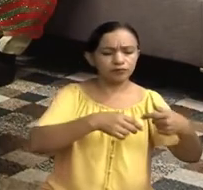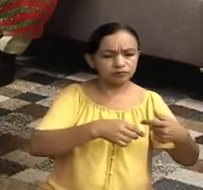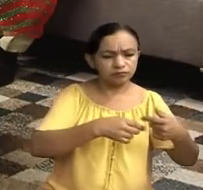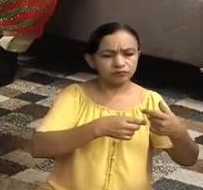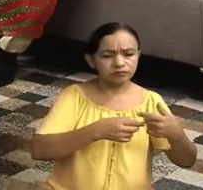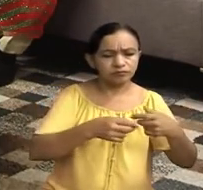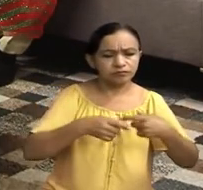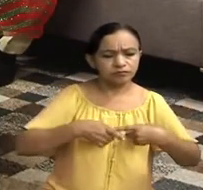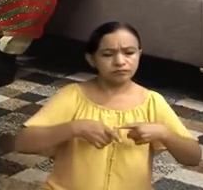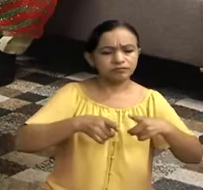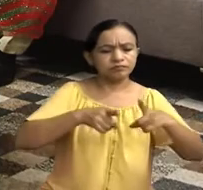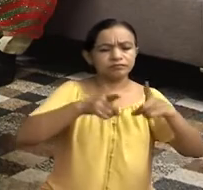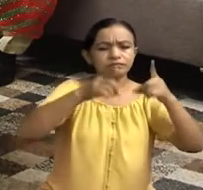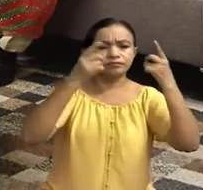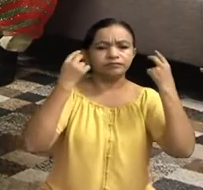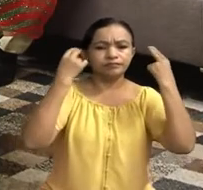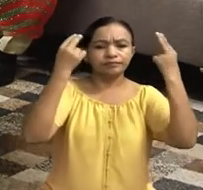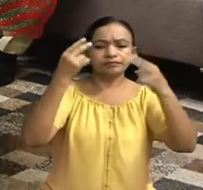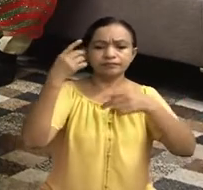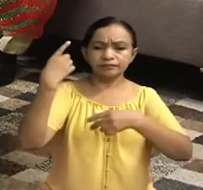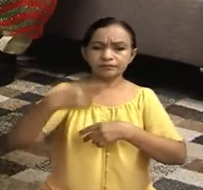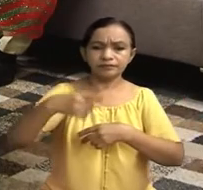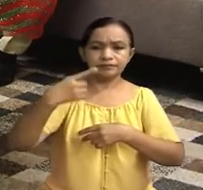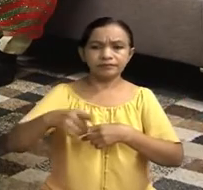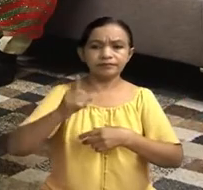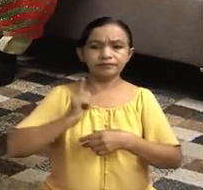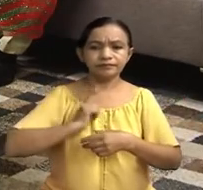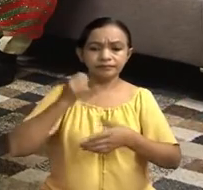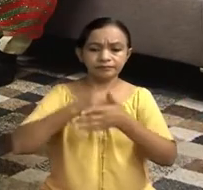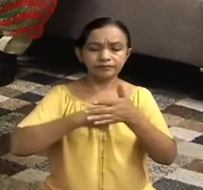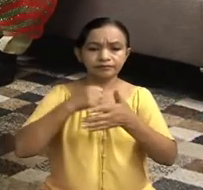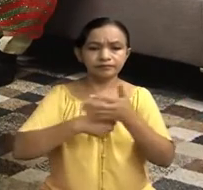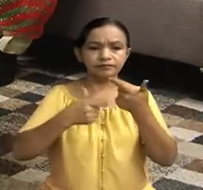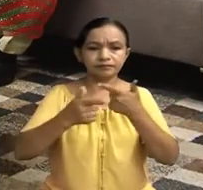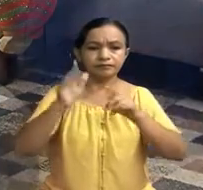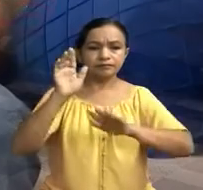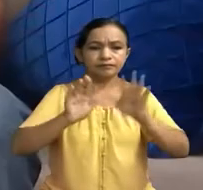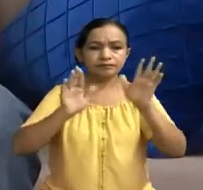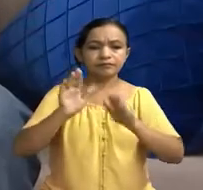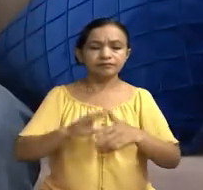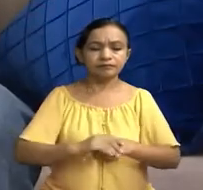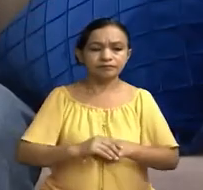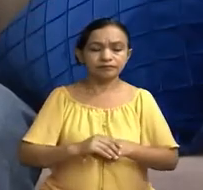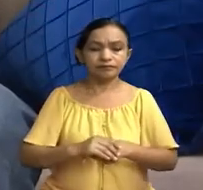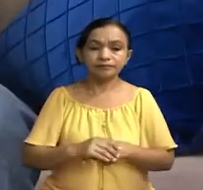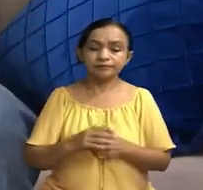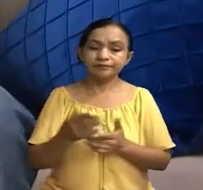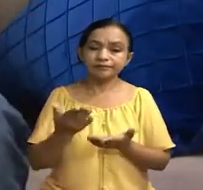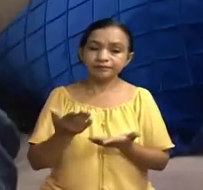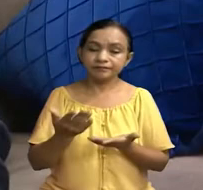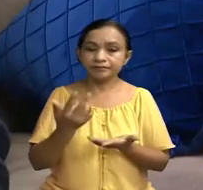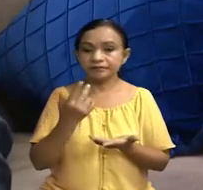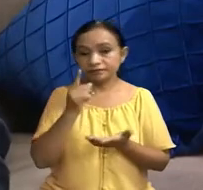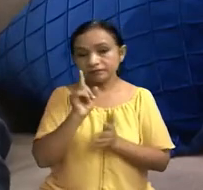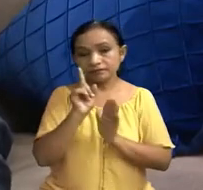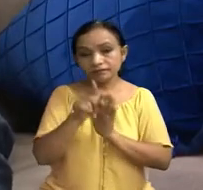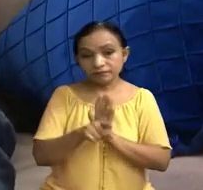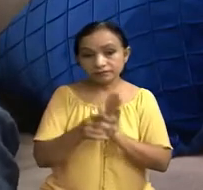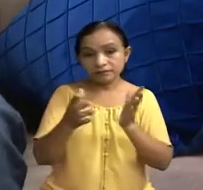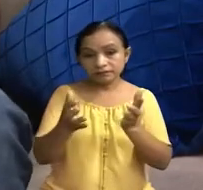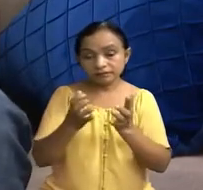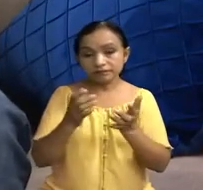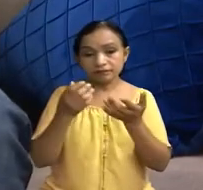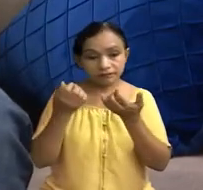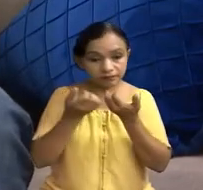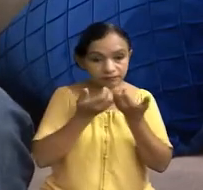con dignidad para reivindicar sus derechos, incluido la defensa de la democracia. Diputado, de mi parte no tengo más preguntas. Si usted en un minuto quisiera enviar